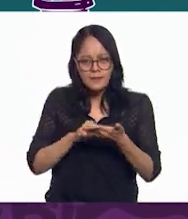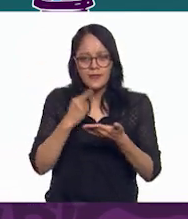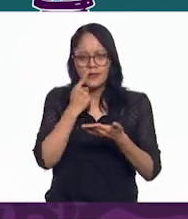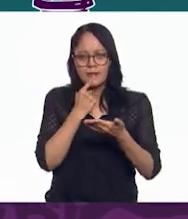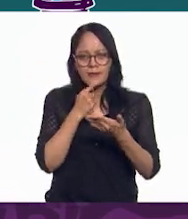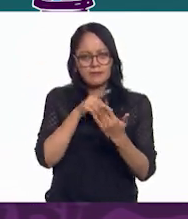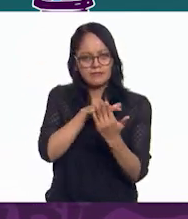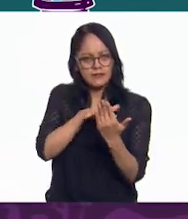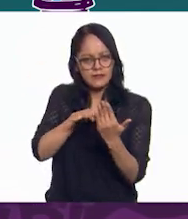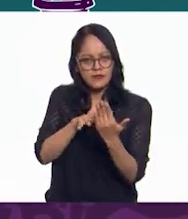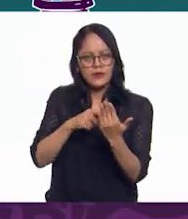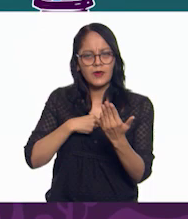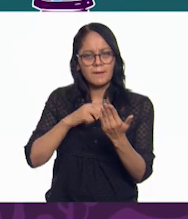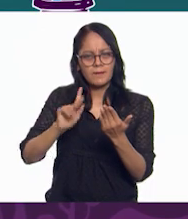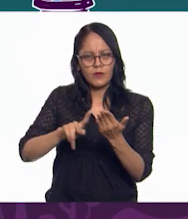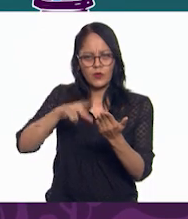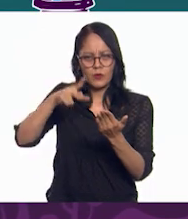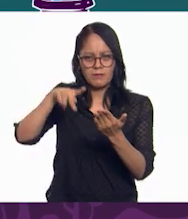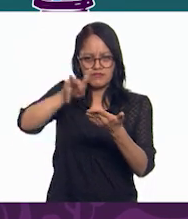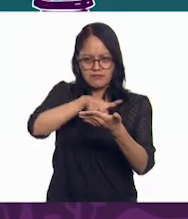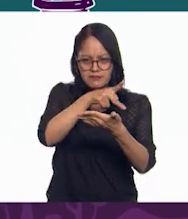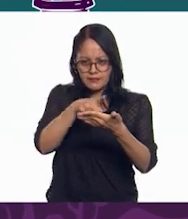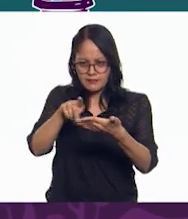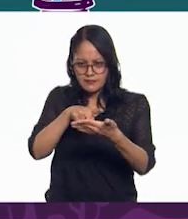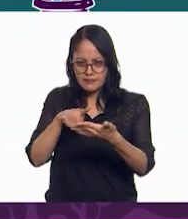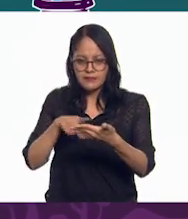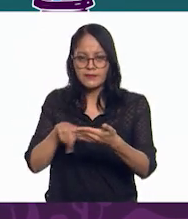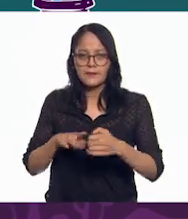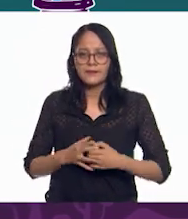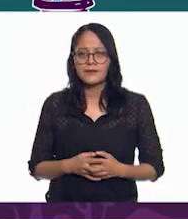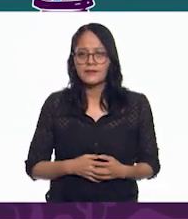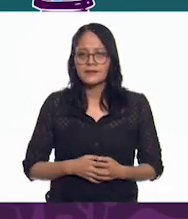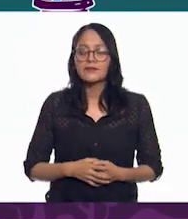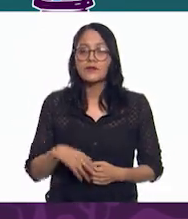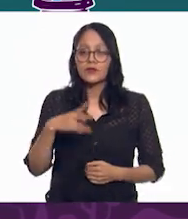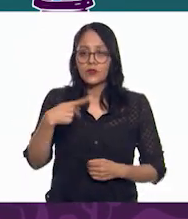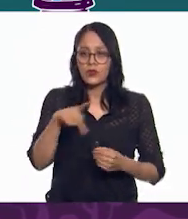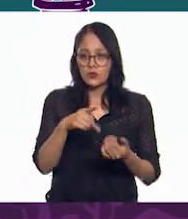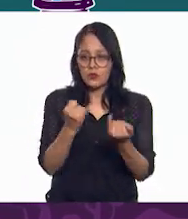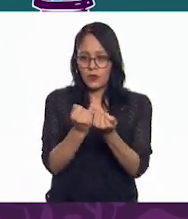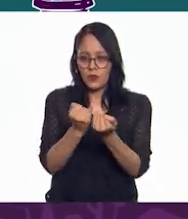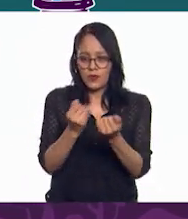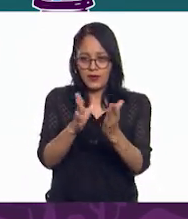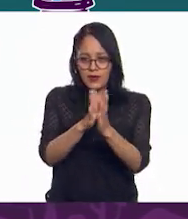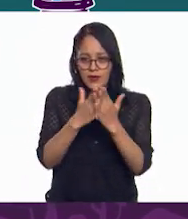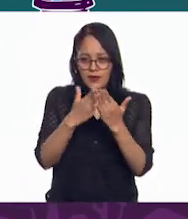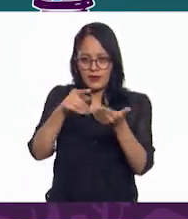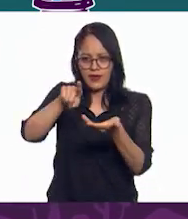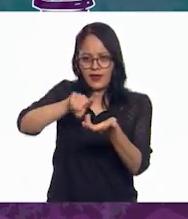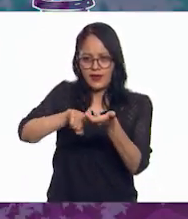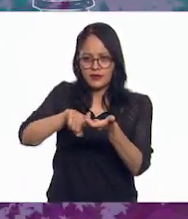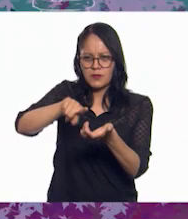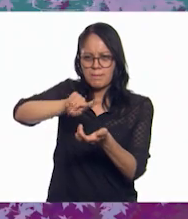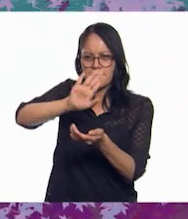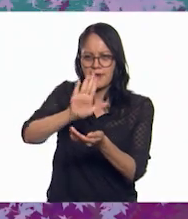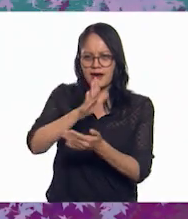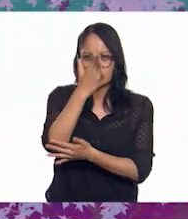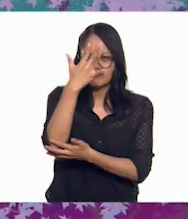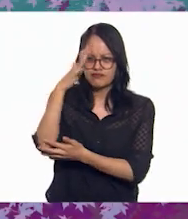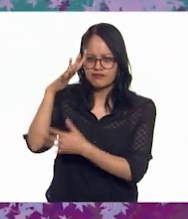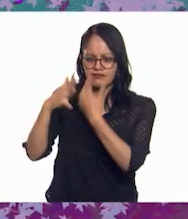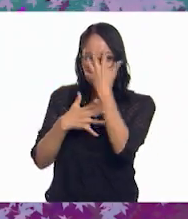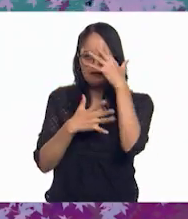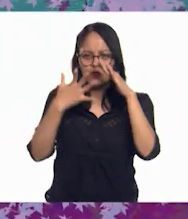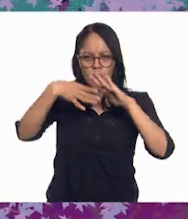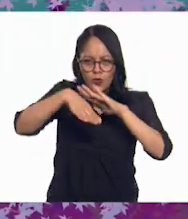hilo de mi pluma, a mi tintero. De tu espesa y sonora profundidad de selva, dame cuando